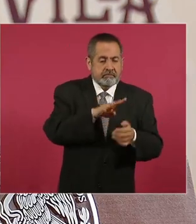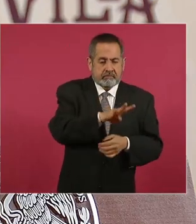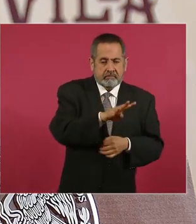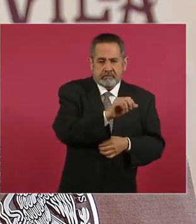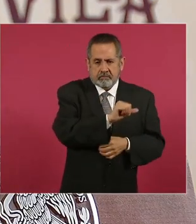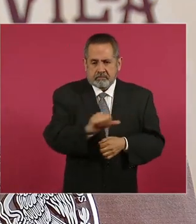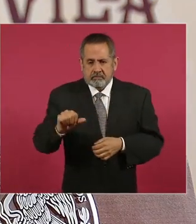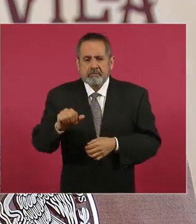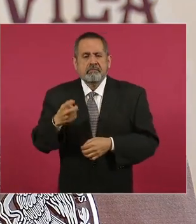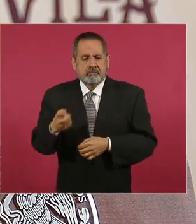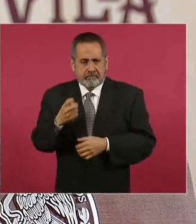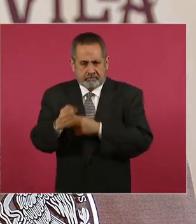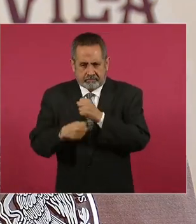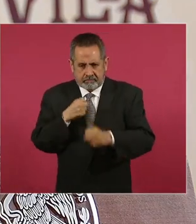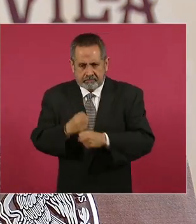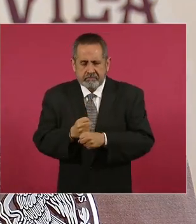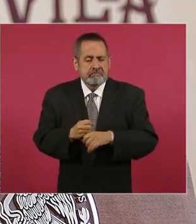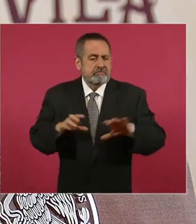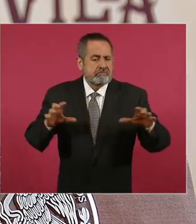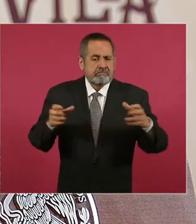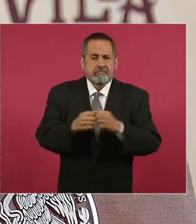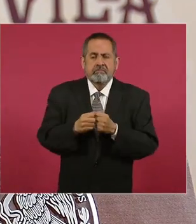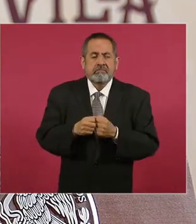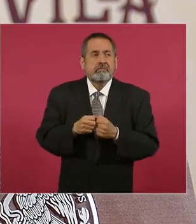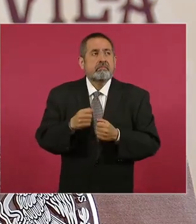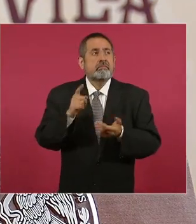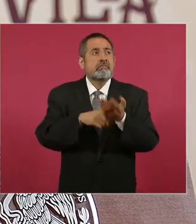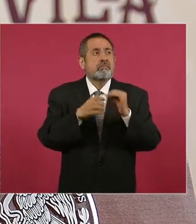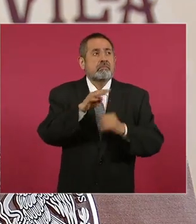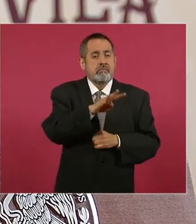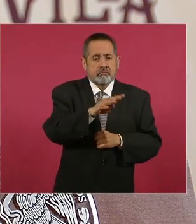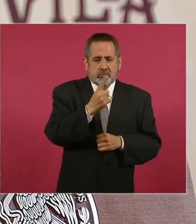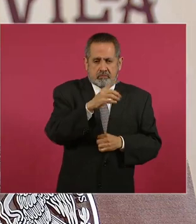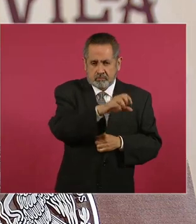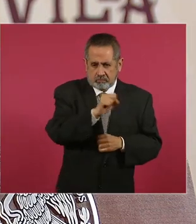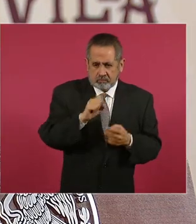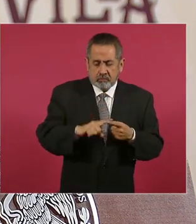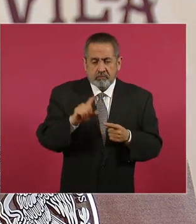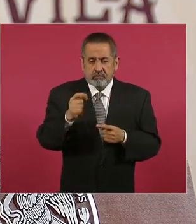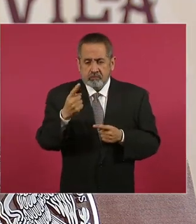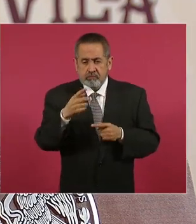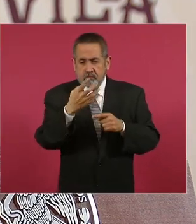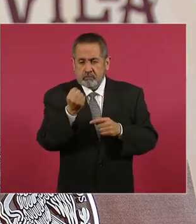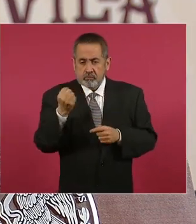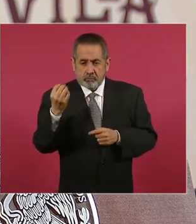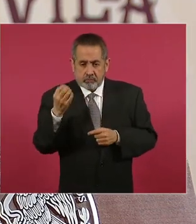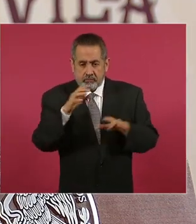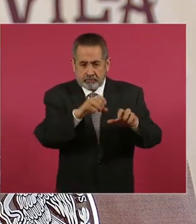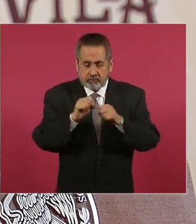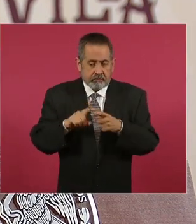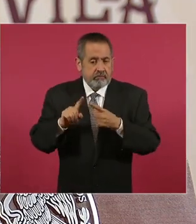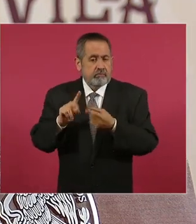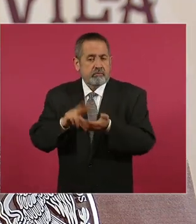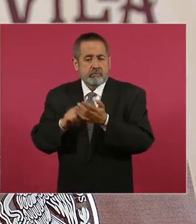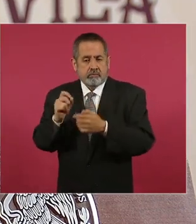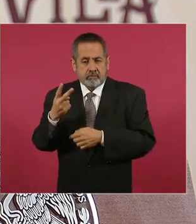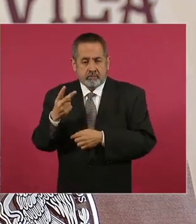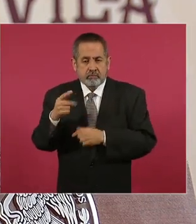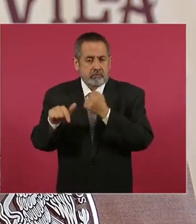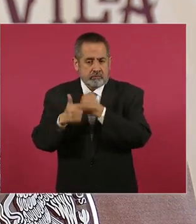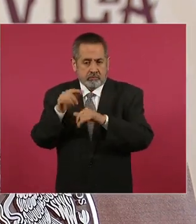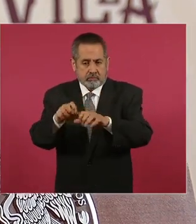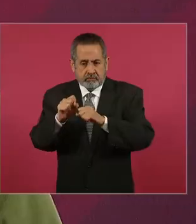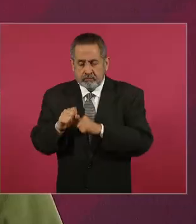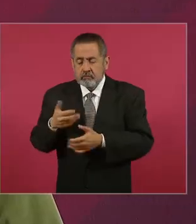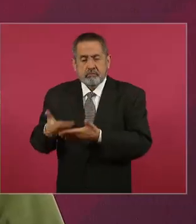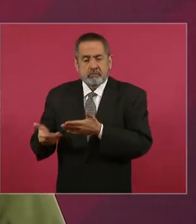este año. Fueron en el 19 1, en el 21 9, en el 22 12 y